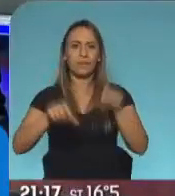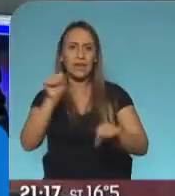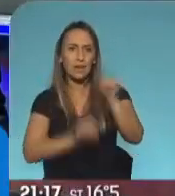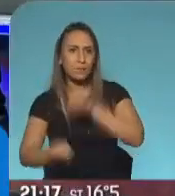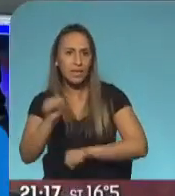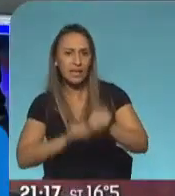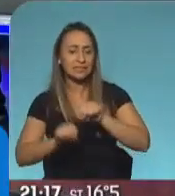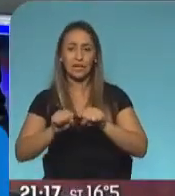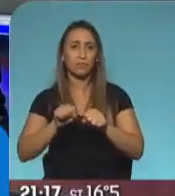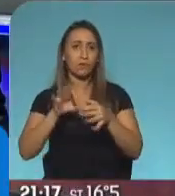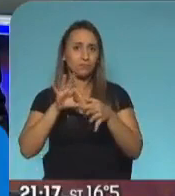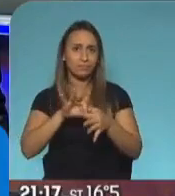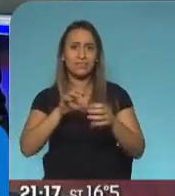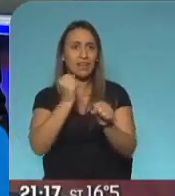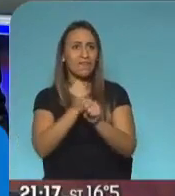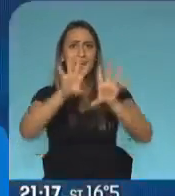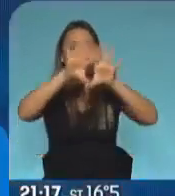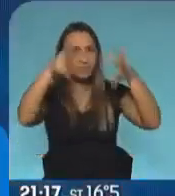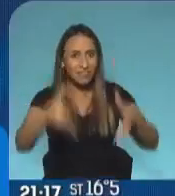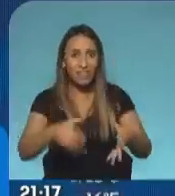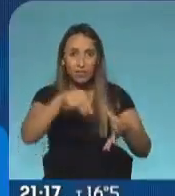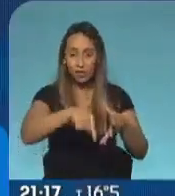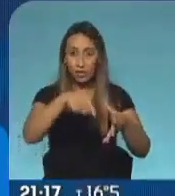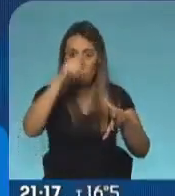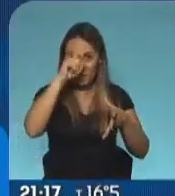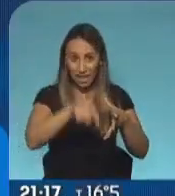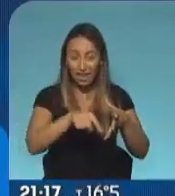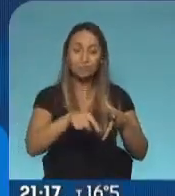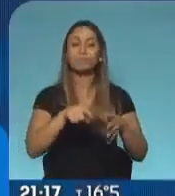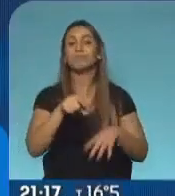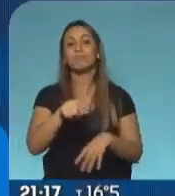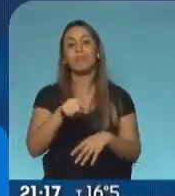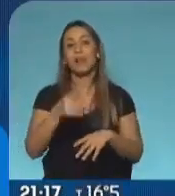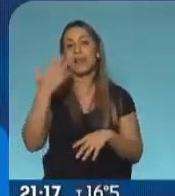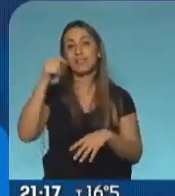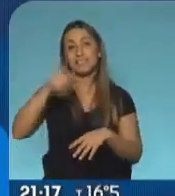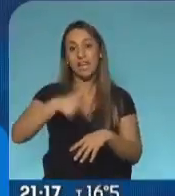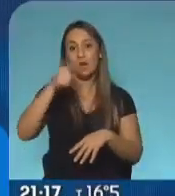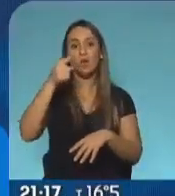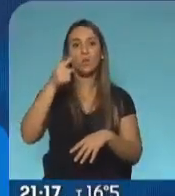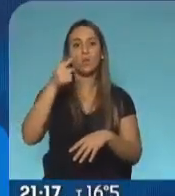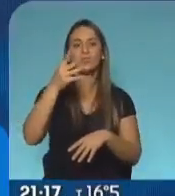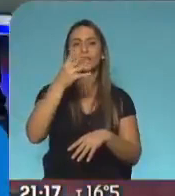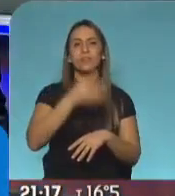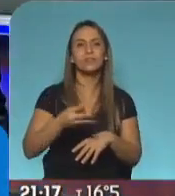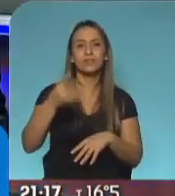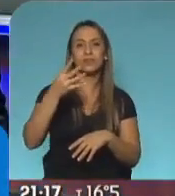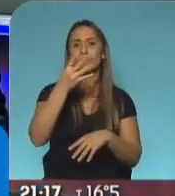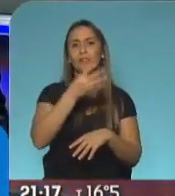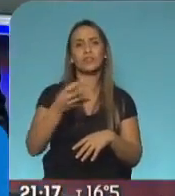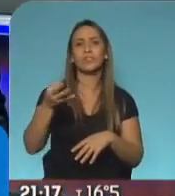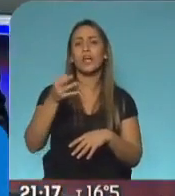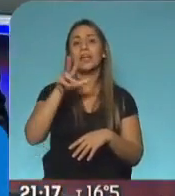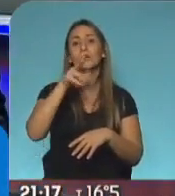431 en el chaco vía en un momento del 50% de los infectados en personal de salud y se puede saber cómo se